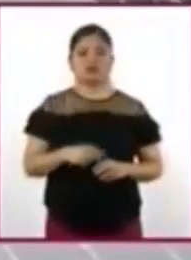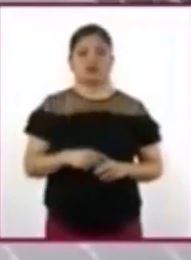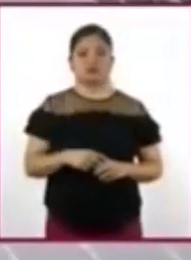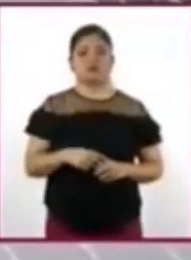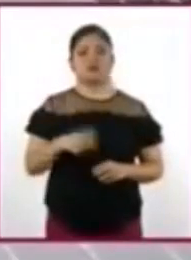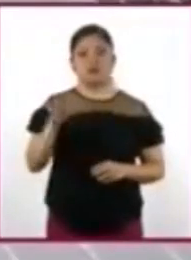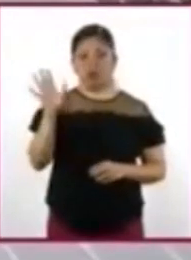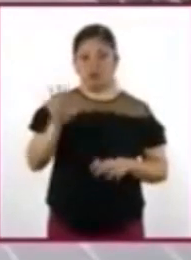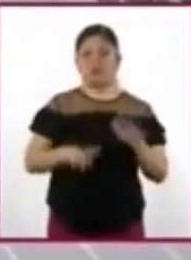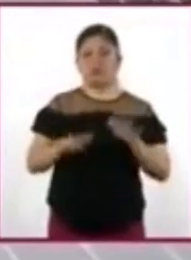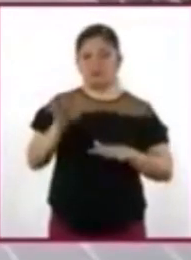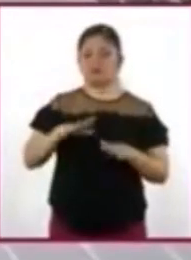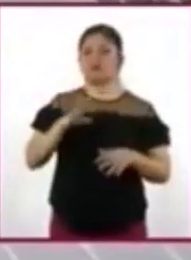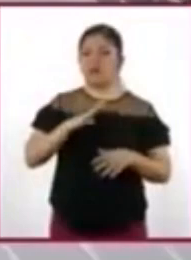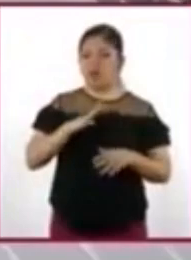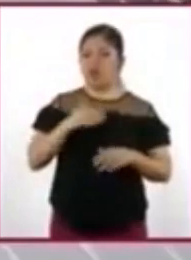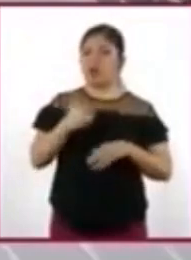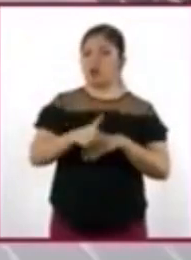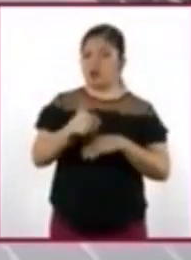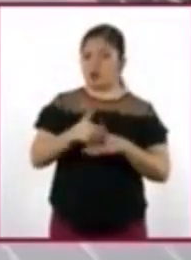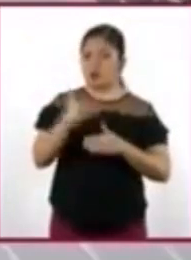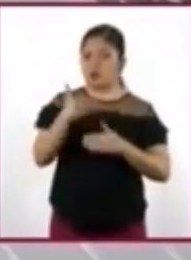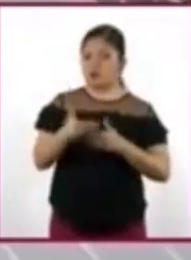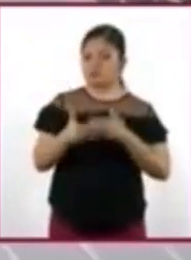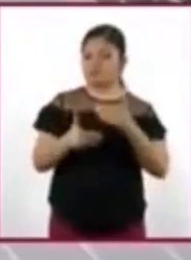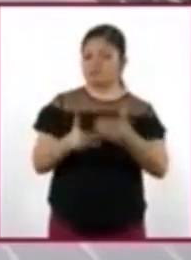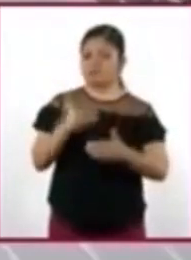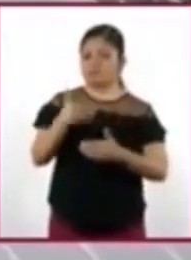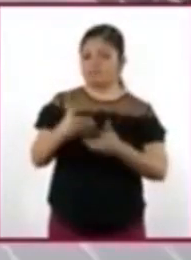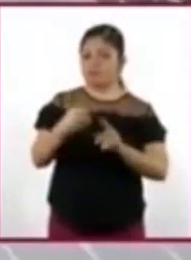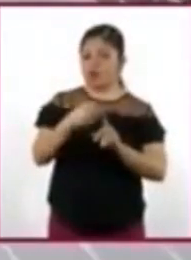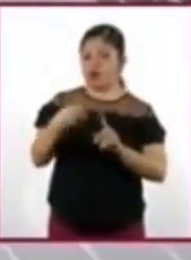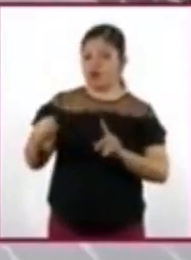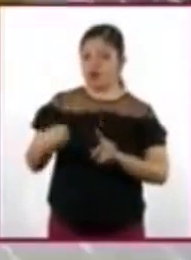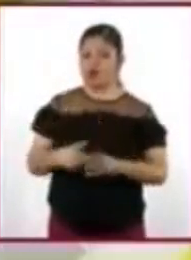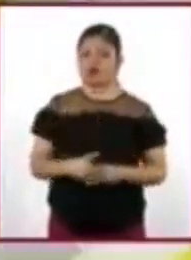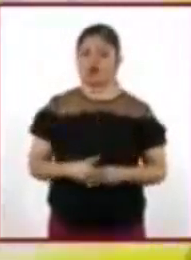pueden expresar mediante una secuencia de números que están ordenadas de cierta forma.